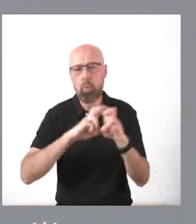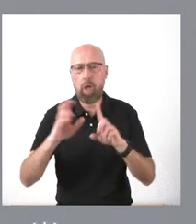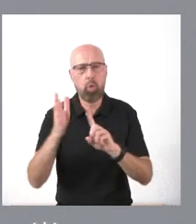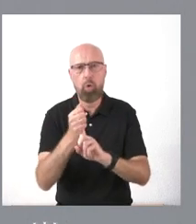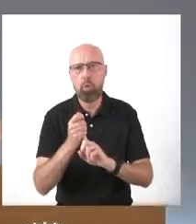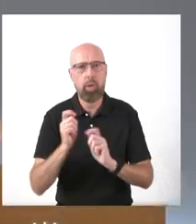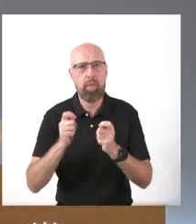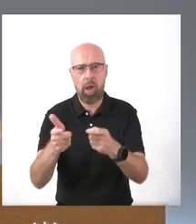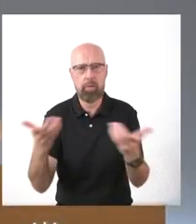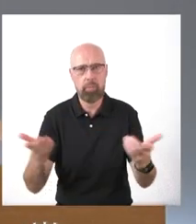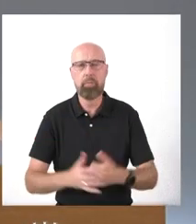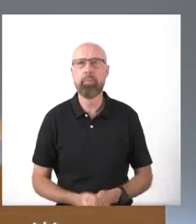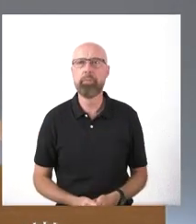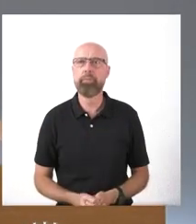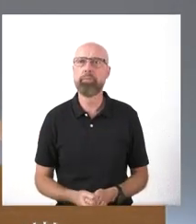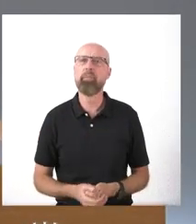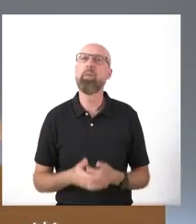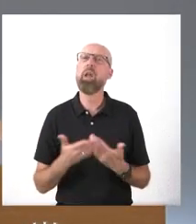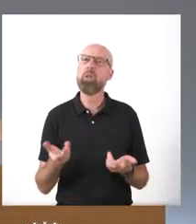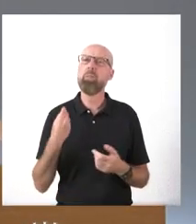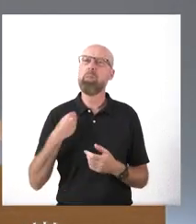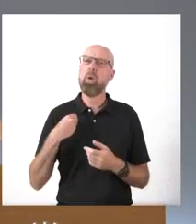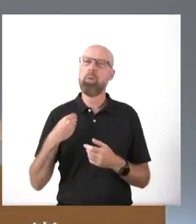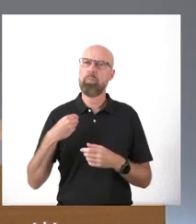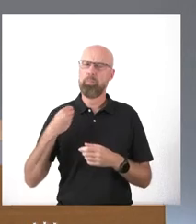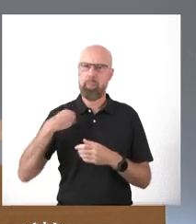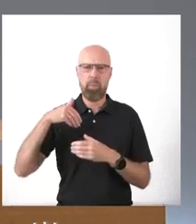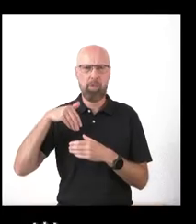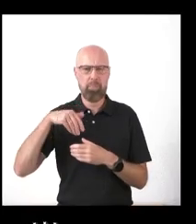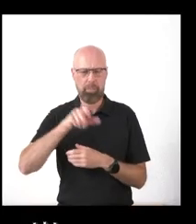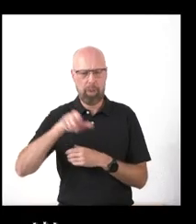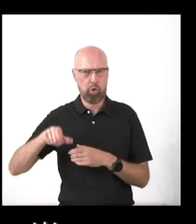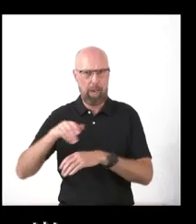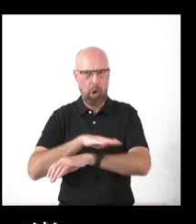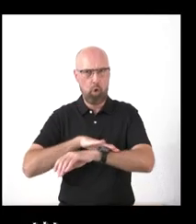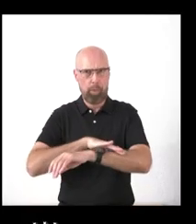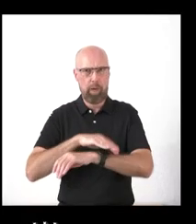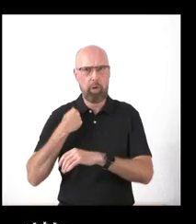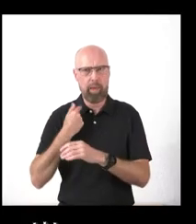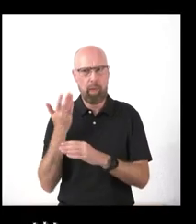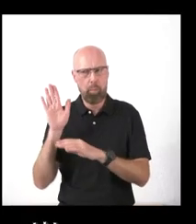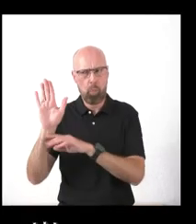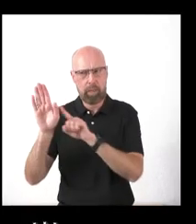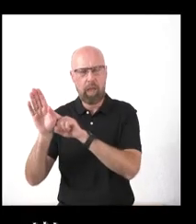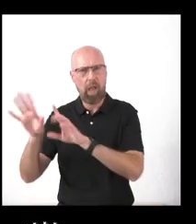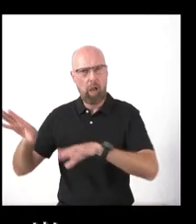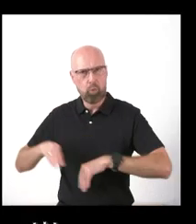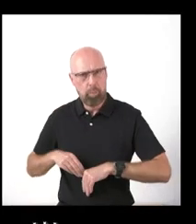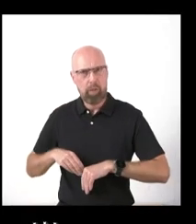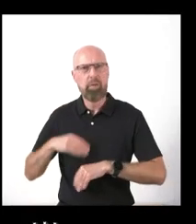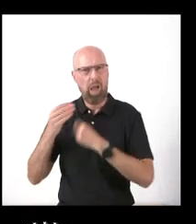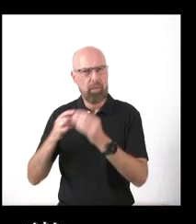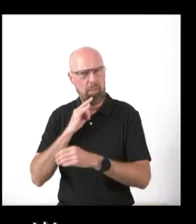tiene pero hacen mal entonces los miembros del gobierno que si hacen suya esa propuesta partidista porque